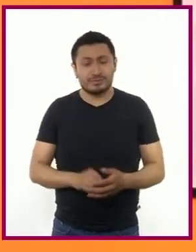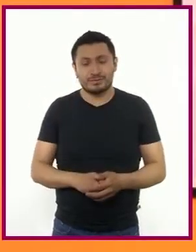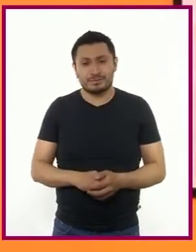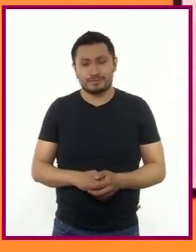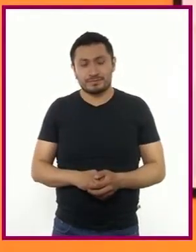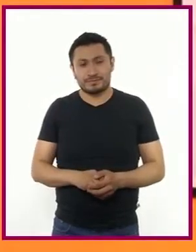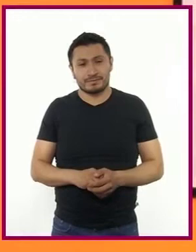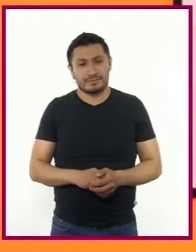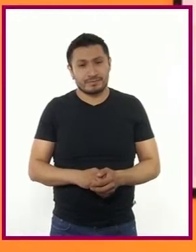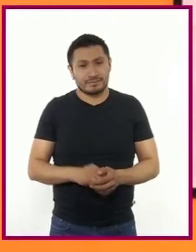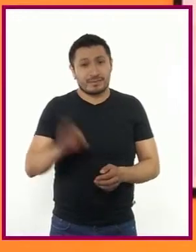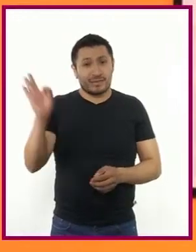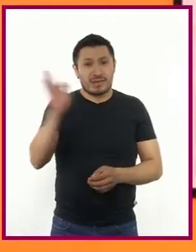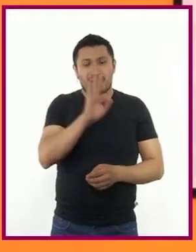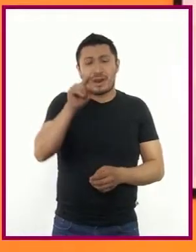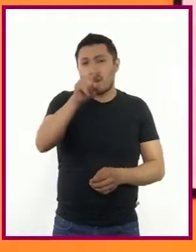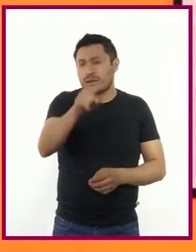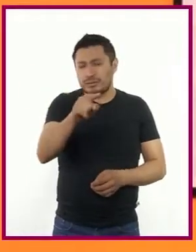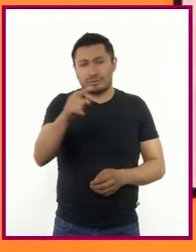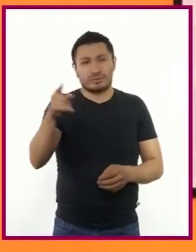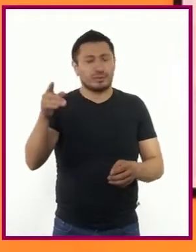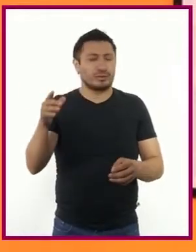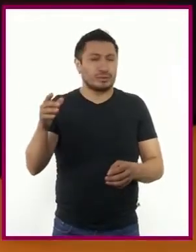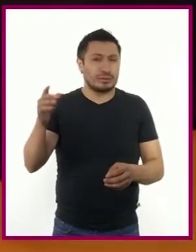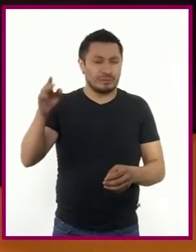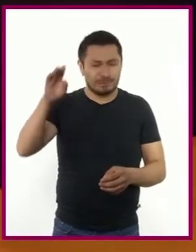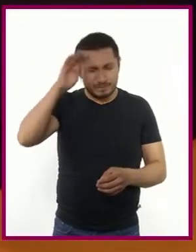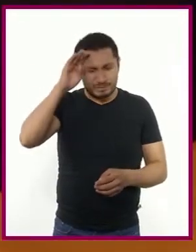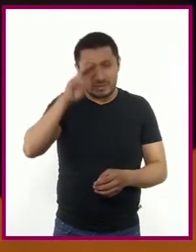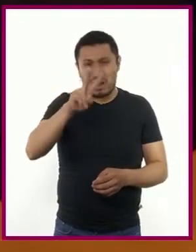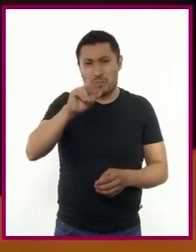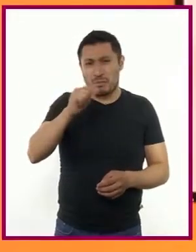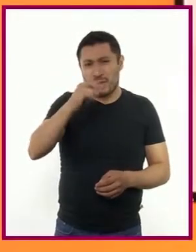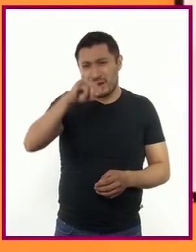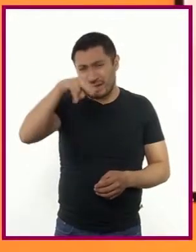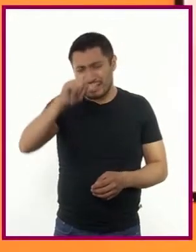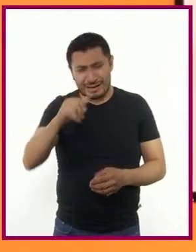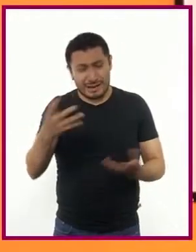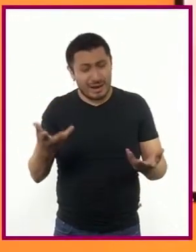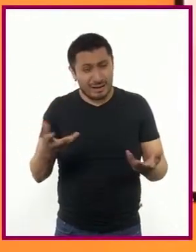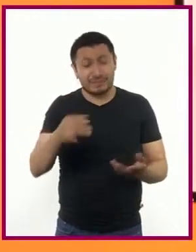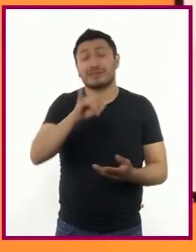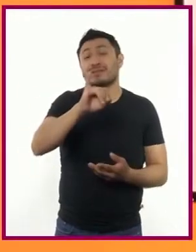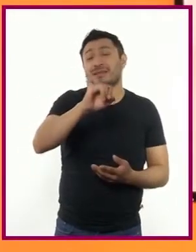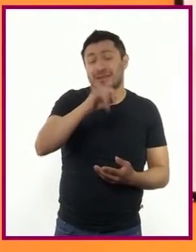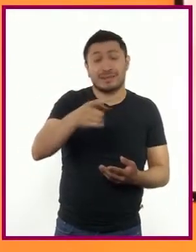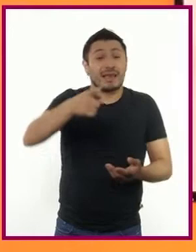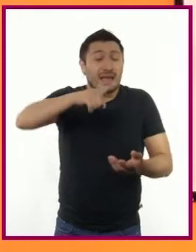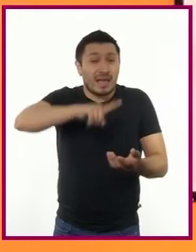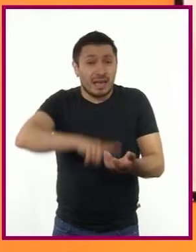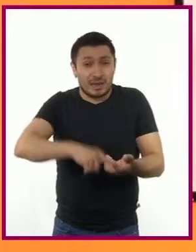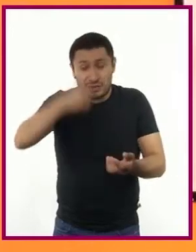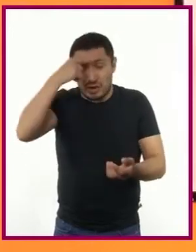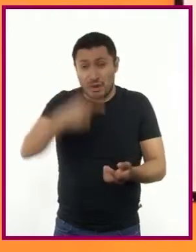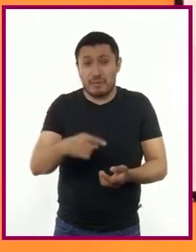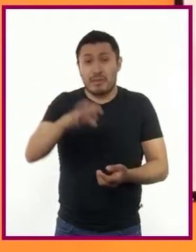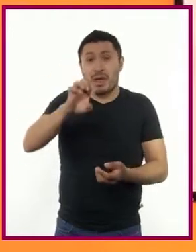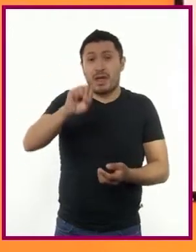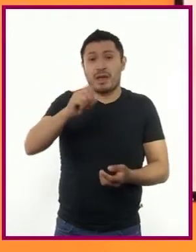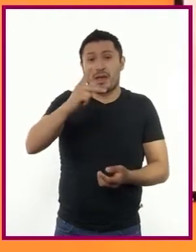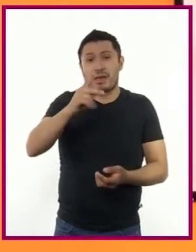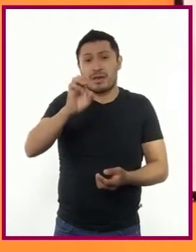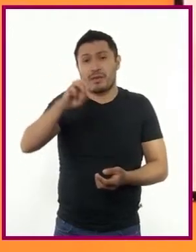Seguramente, nuestros estudiantes se preguntarán, ¿de la vagina? Así es, para que los espermatozoides